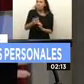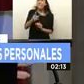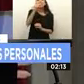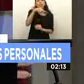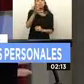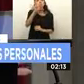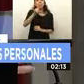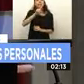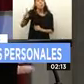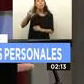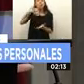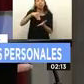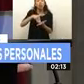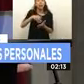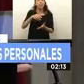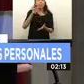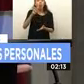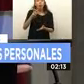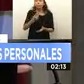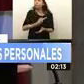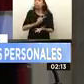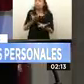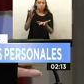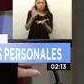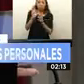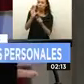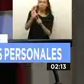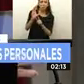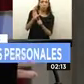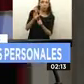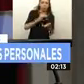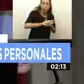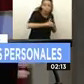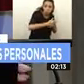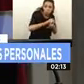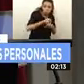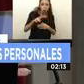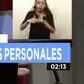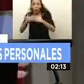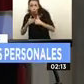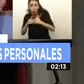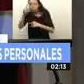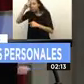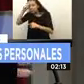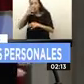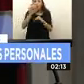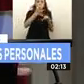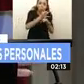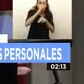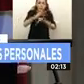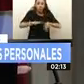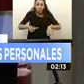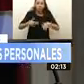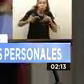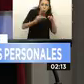150,000 millones de dólares en netbooks en obras en hospitales en escuelas en Jardines de Infante en